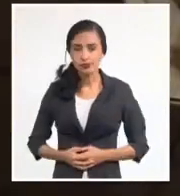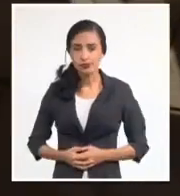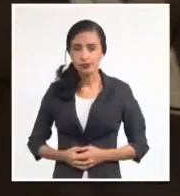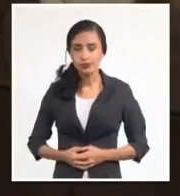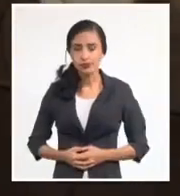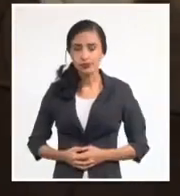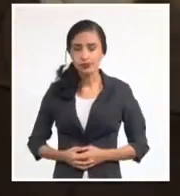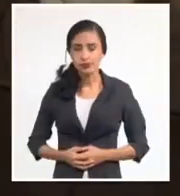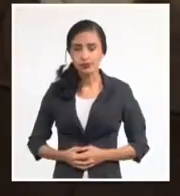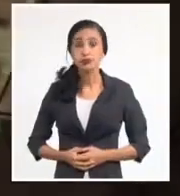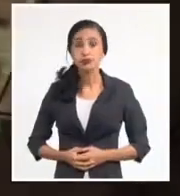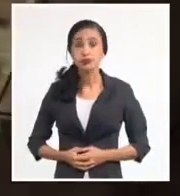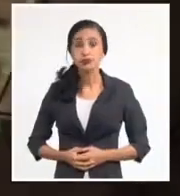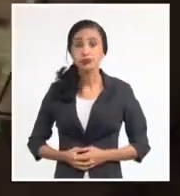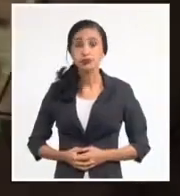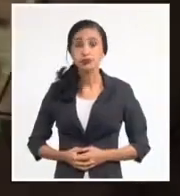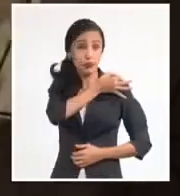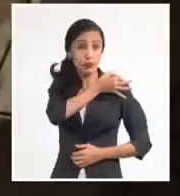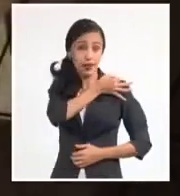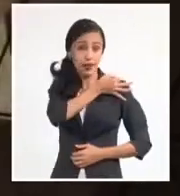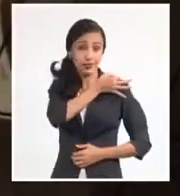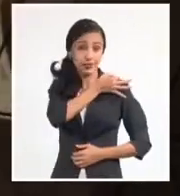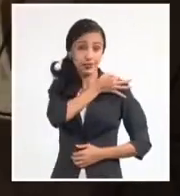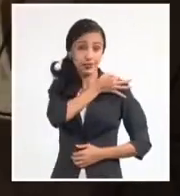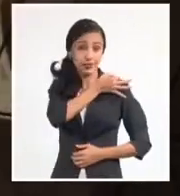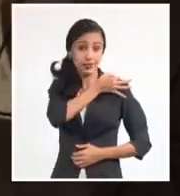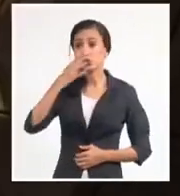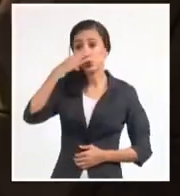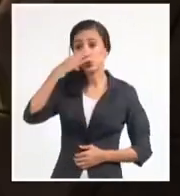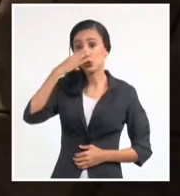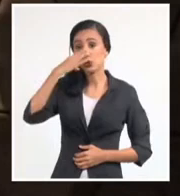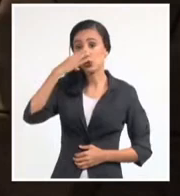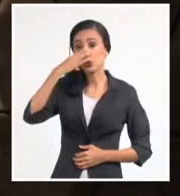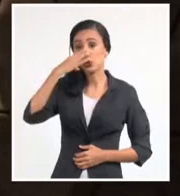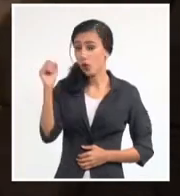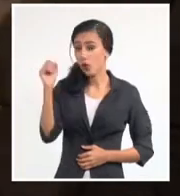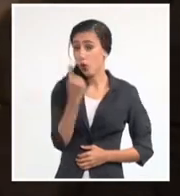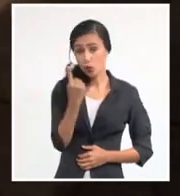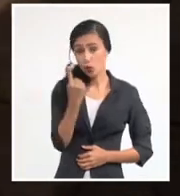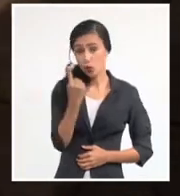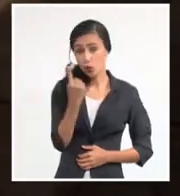de la revolución cubana es uno solo.